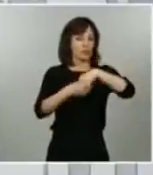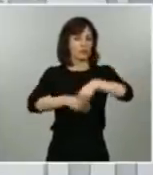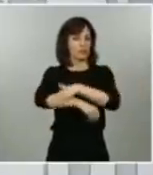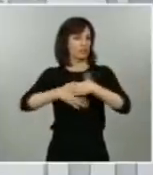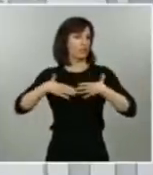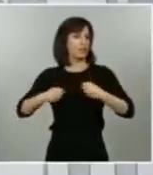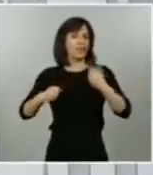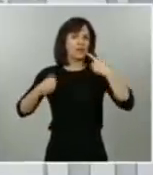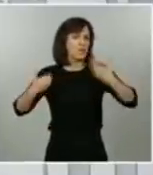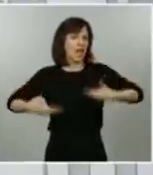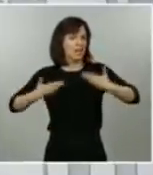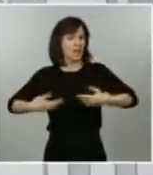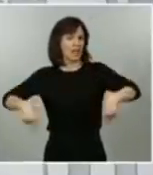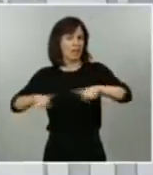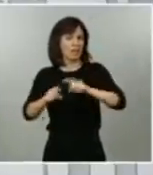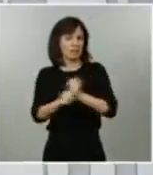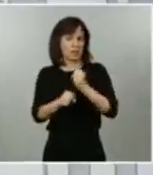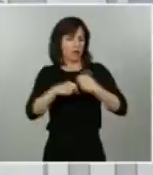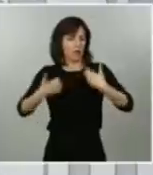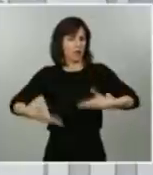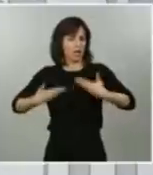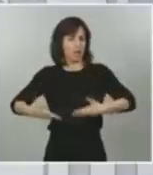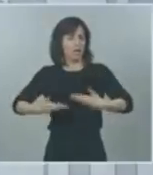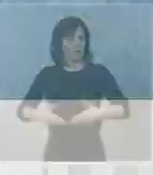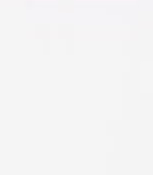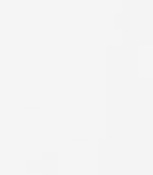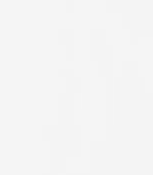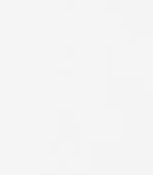que desarrollan su trabajo en el marco de este ministerio